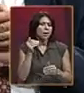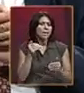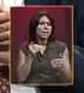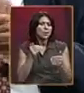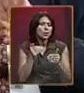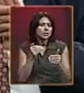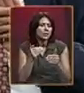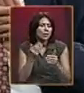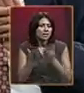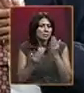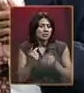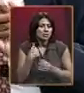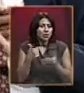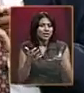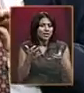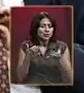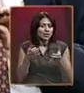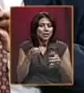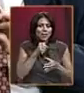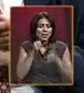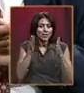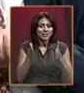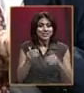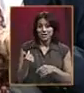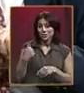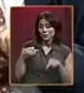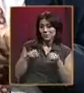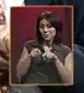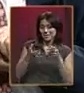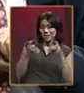quisiera ser periodista. Y yo me vuelvo economista, entonces.